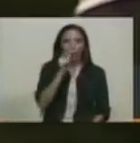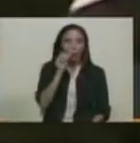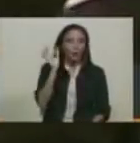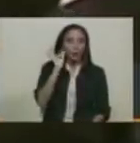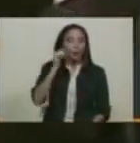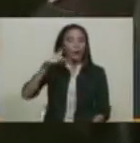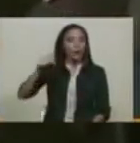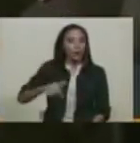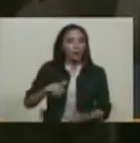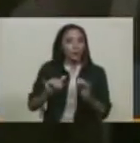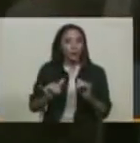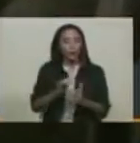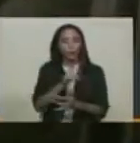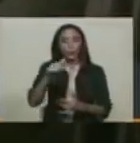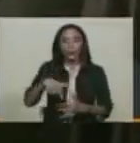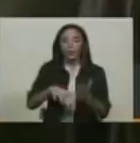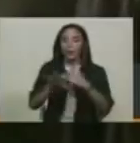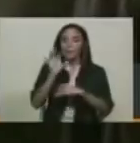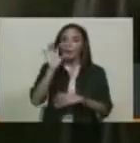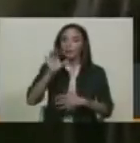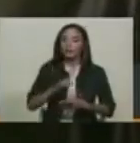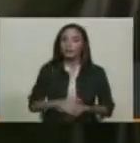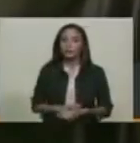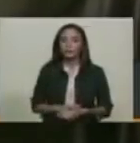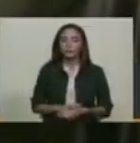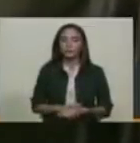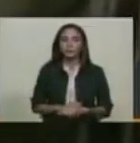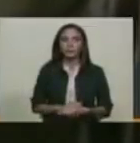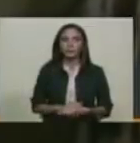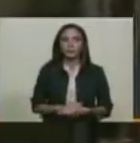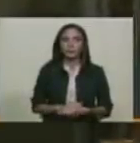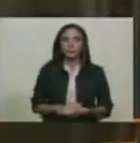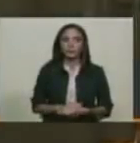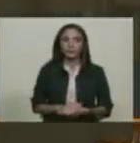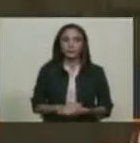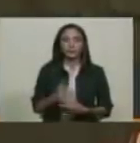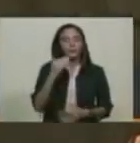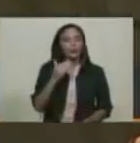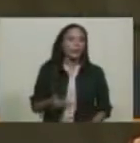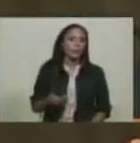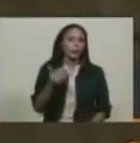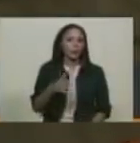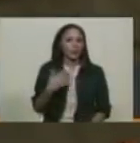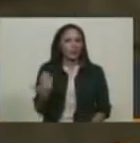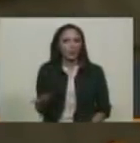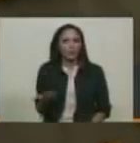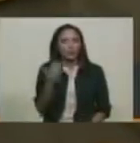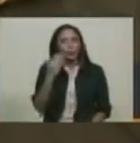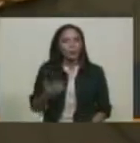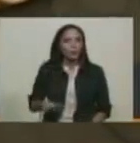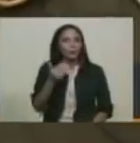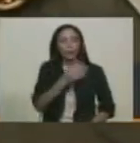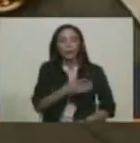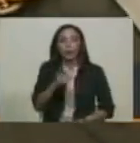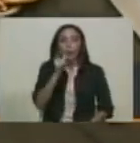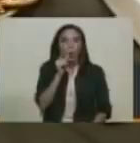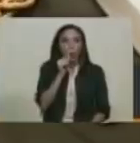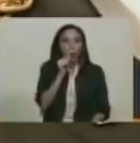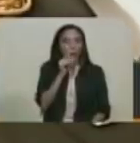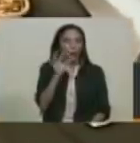aquí en la patria de Bolívar, lo más importante para una soldada